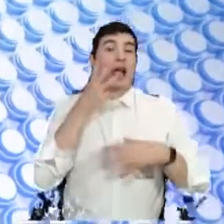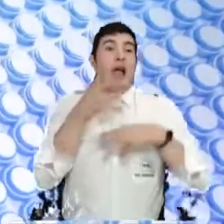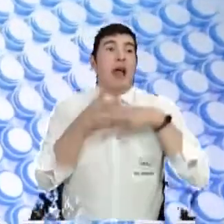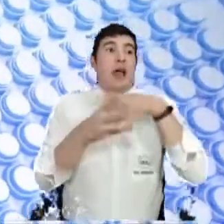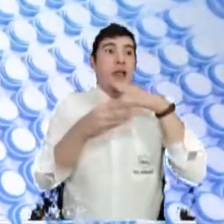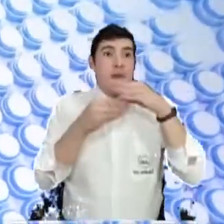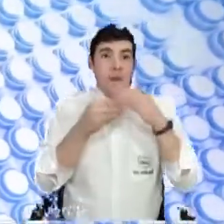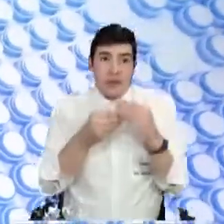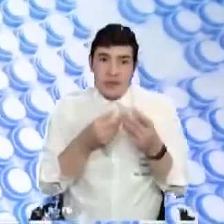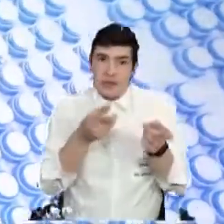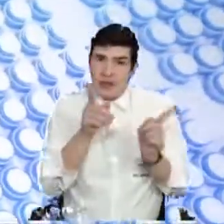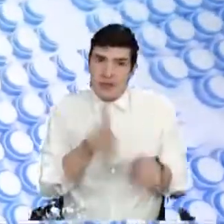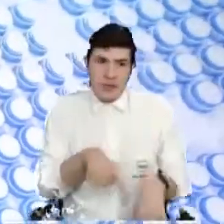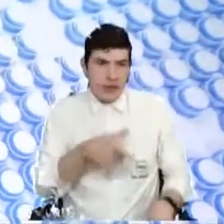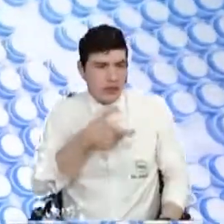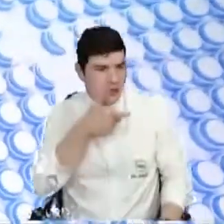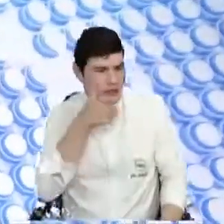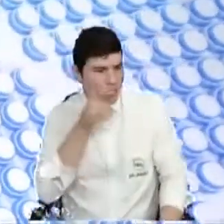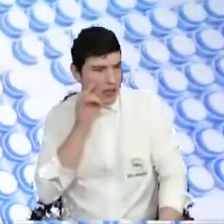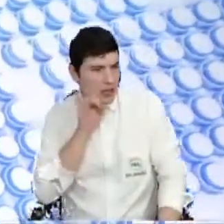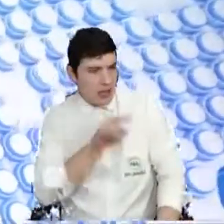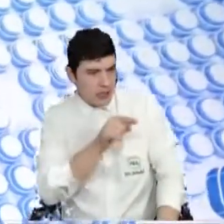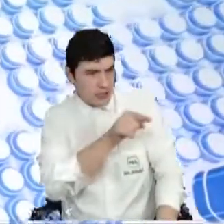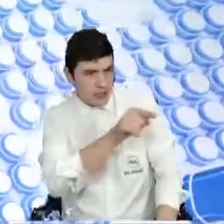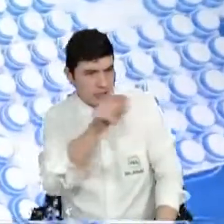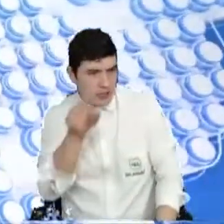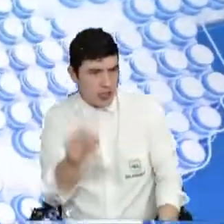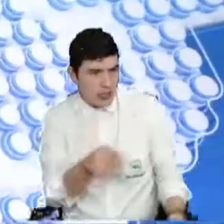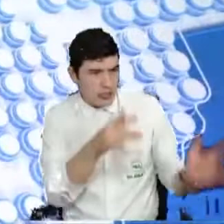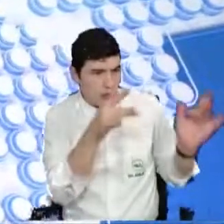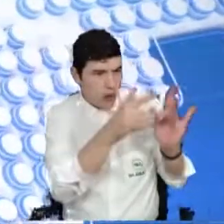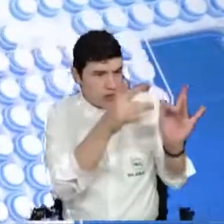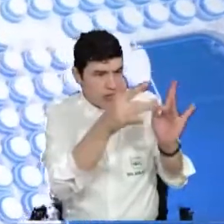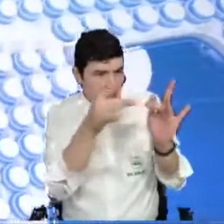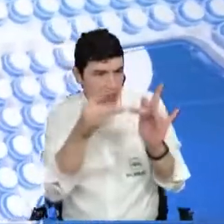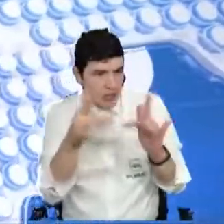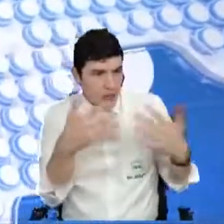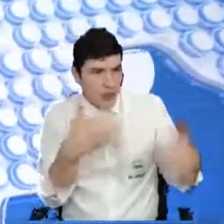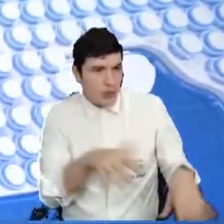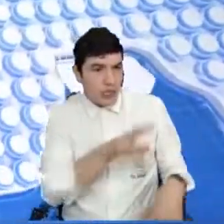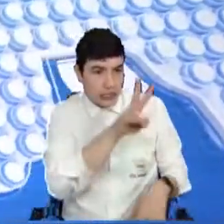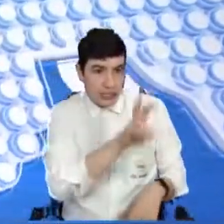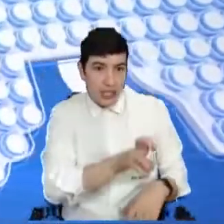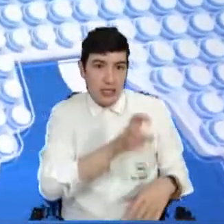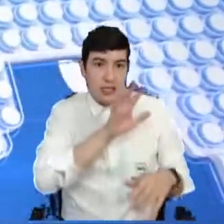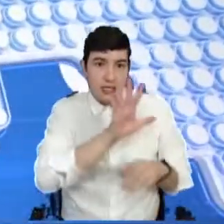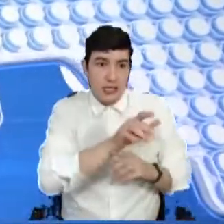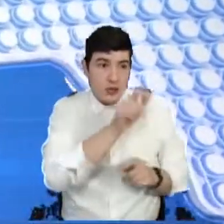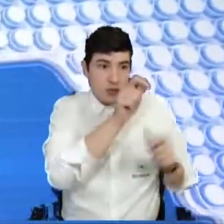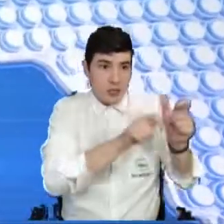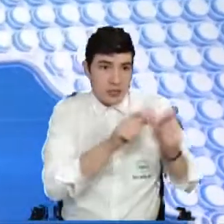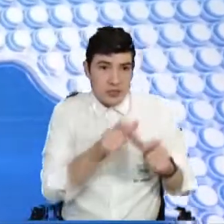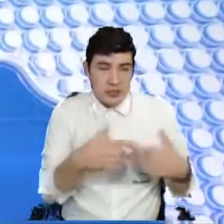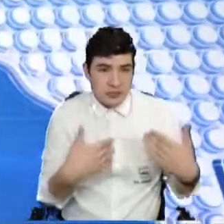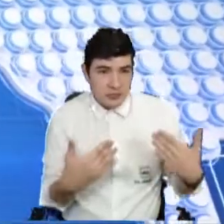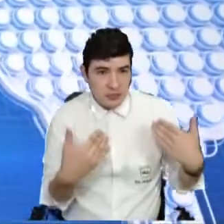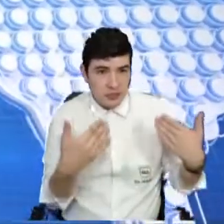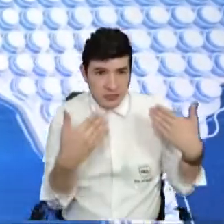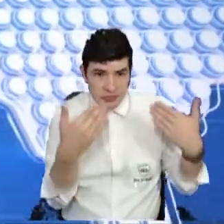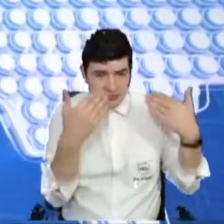seguimiento de todos los contactos que tenían estos 75 pacientes, casi llegando a cerca